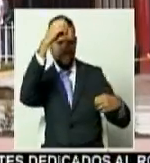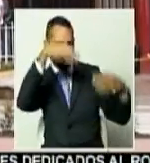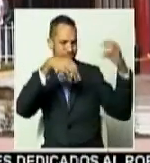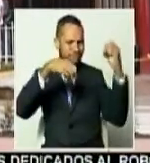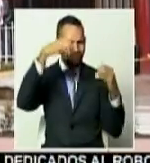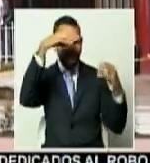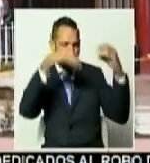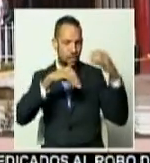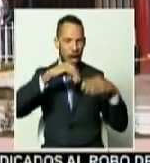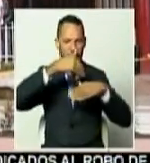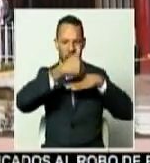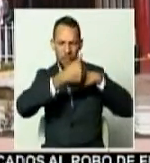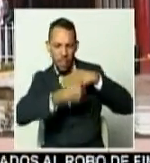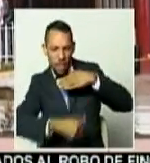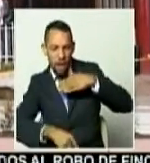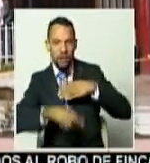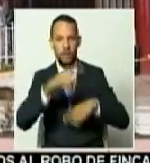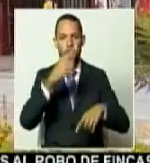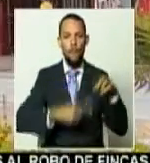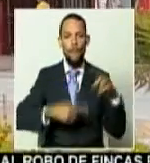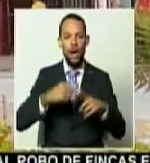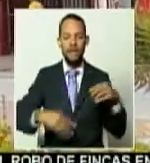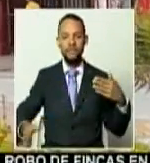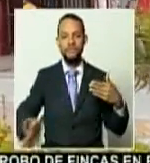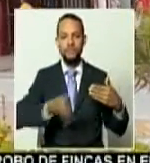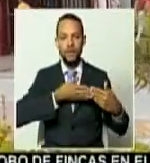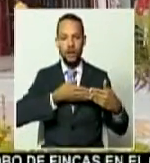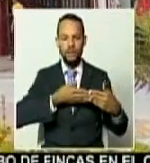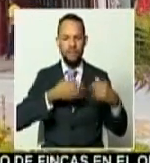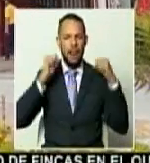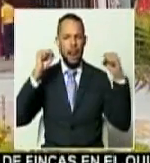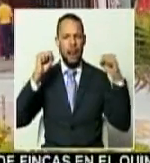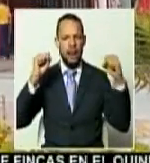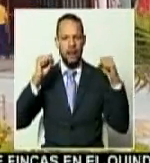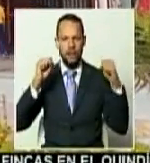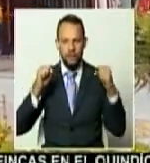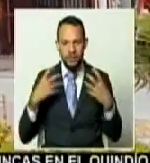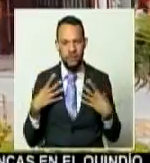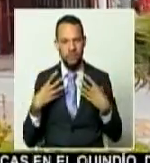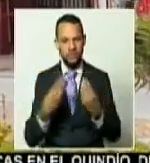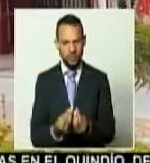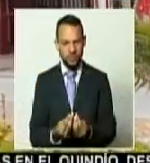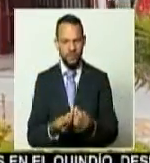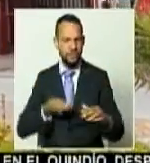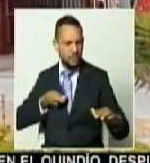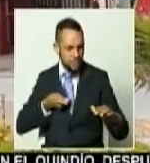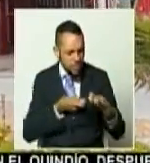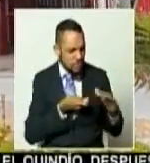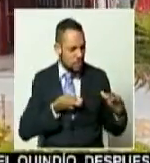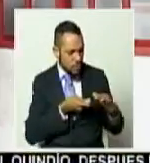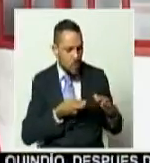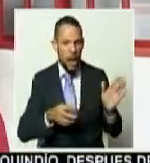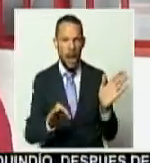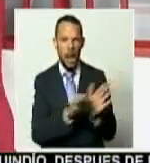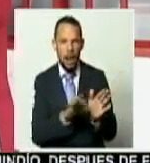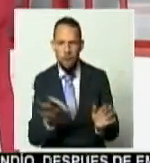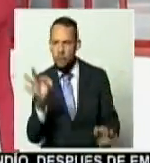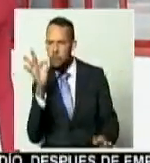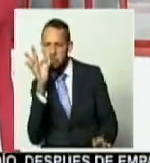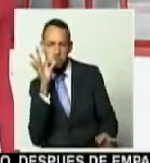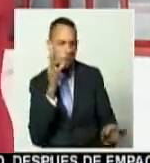establecimientos hasta altas horas de la madrugada. La medida, que busca bajar los índices de criminalidad y consumo de sustancias